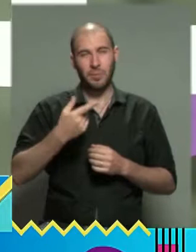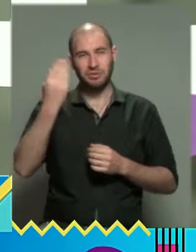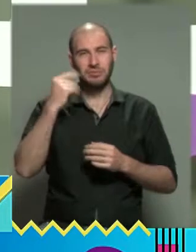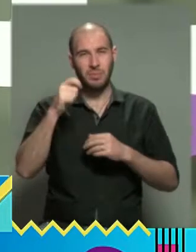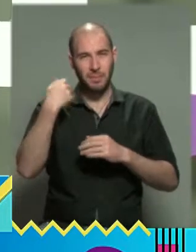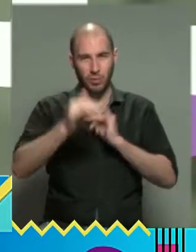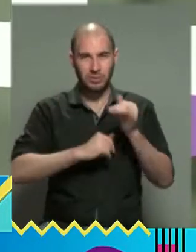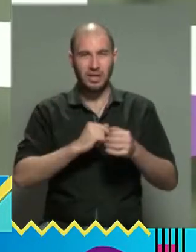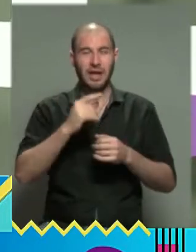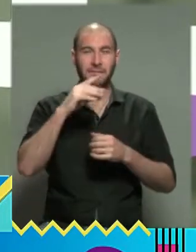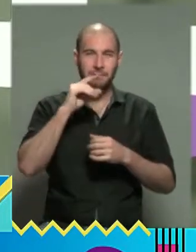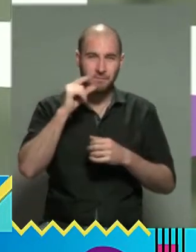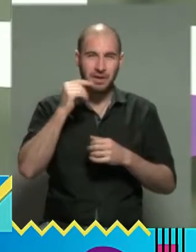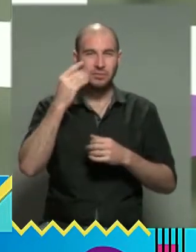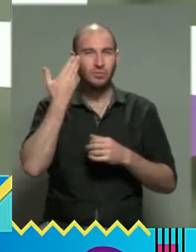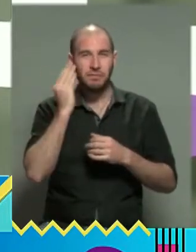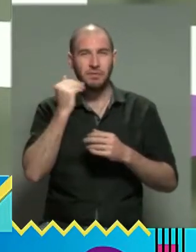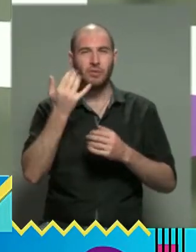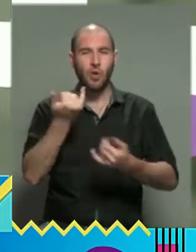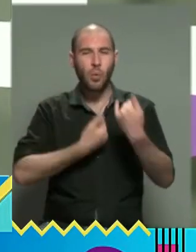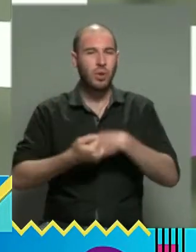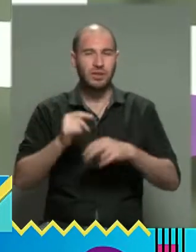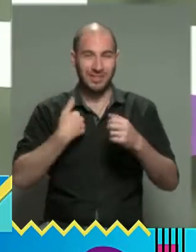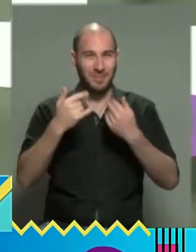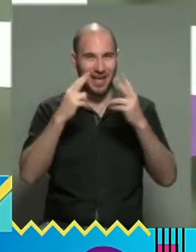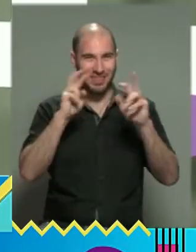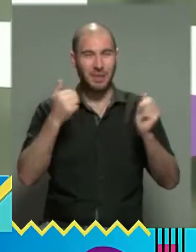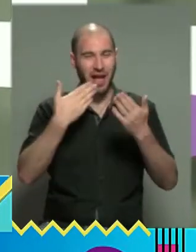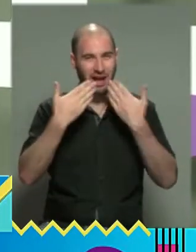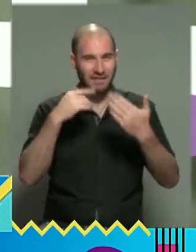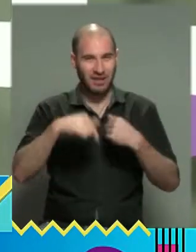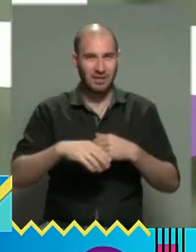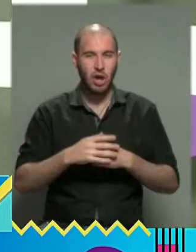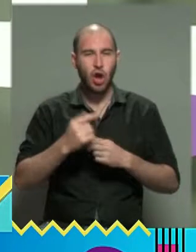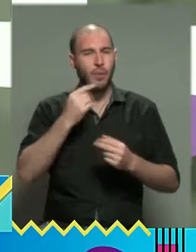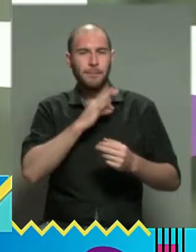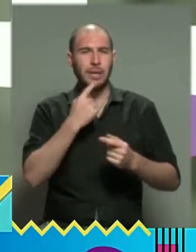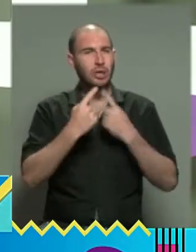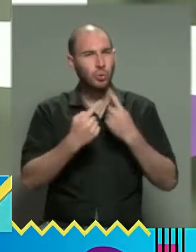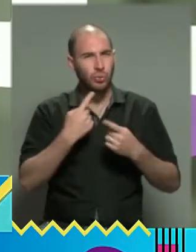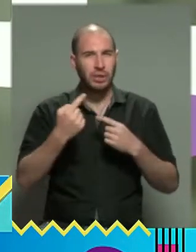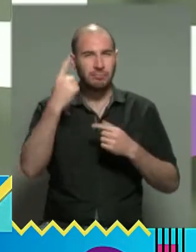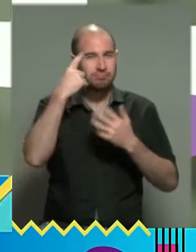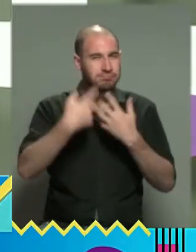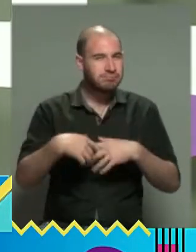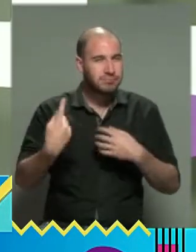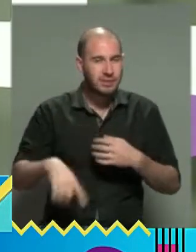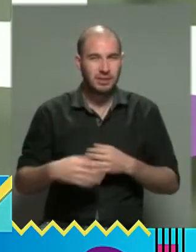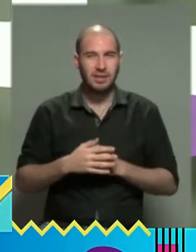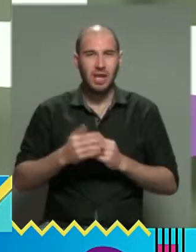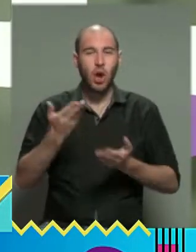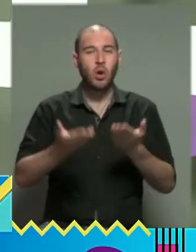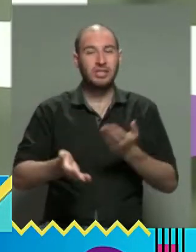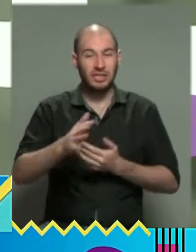en el programa, las redes sociales, cómo nos hablan de lo que estamos hablando justamente, o de qué nos preguntamos, qué pensamos. Y la justicia